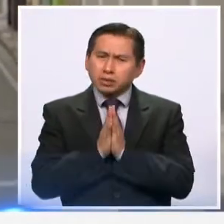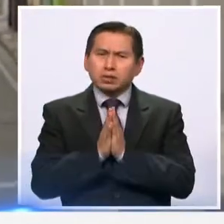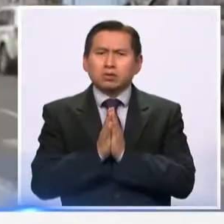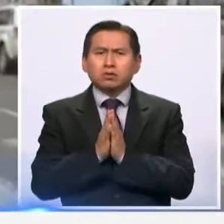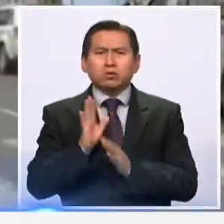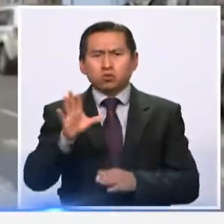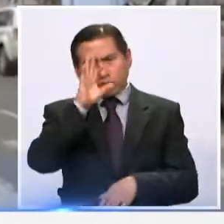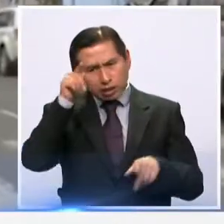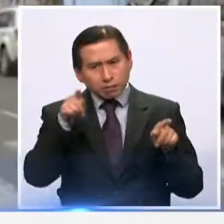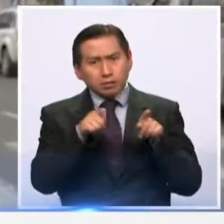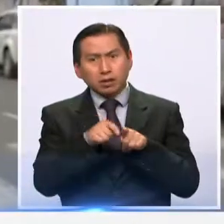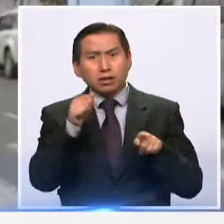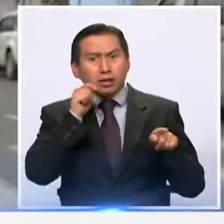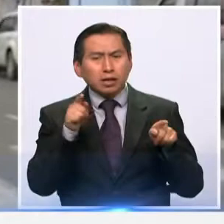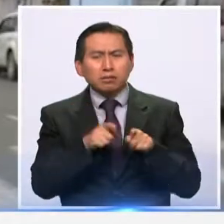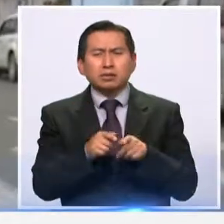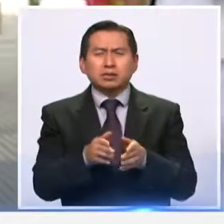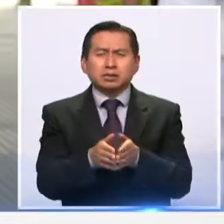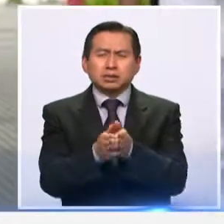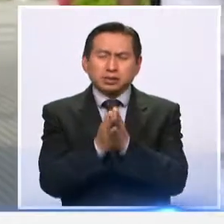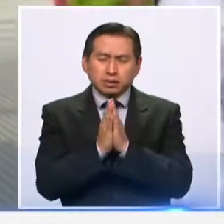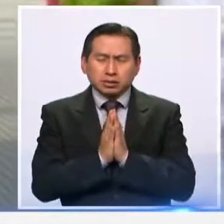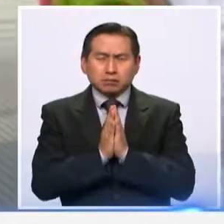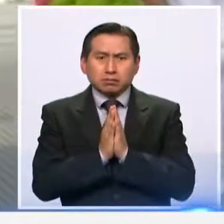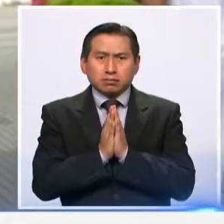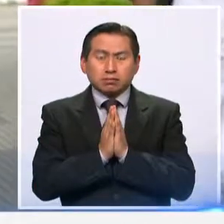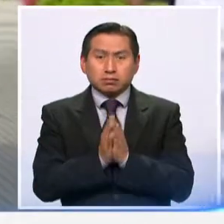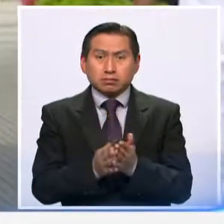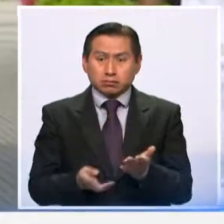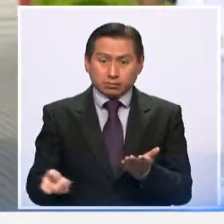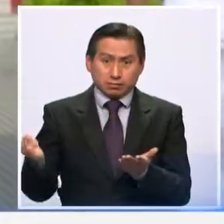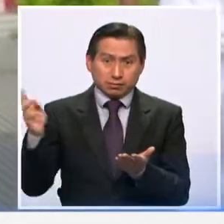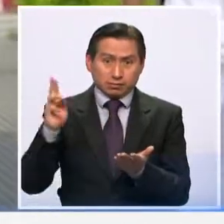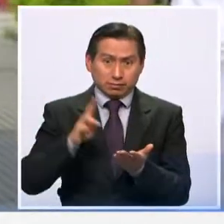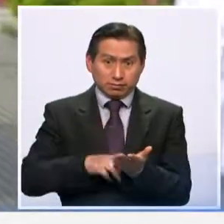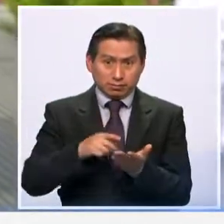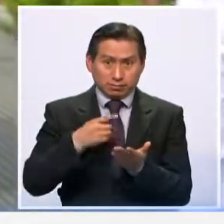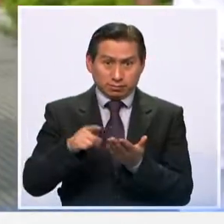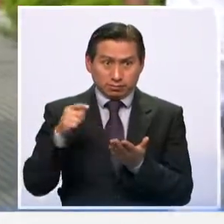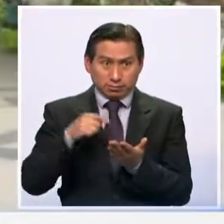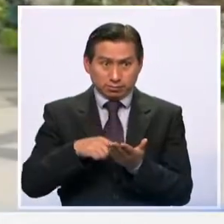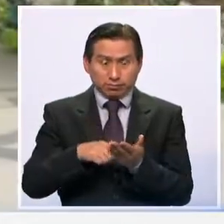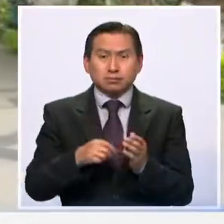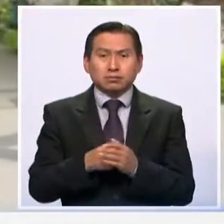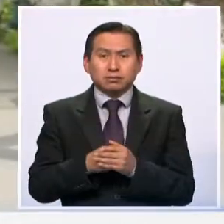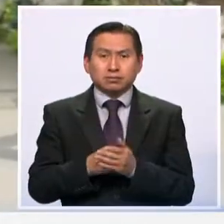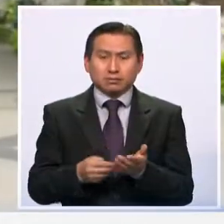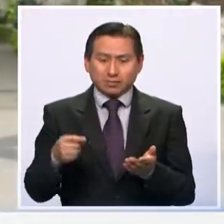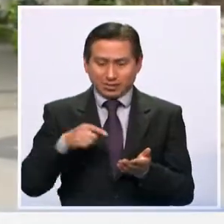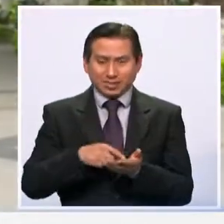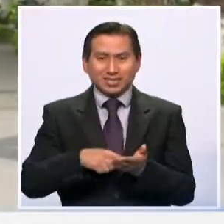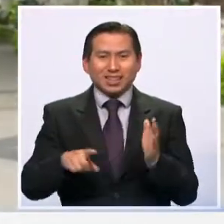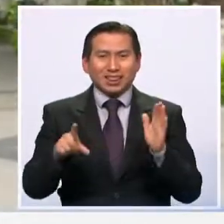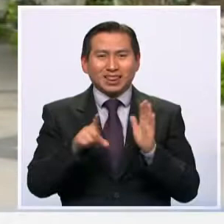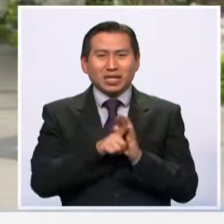mi hermana de que al promulgar o al aprobar esta ley,